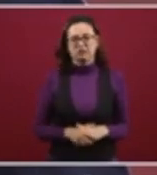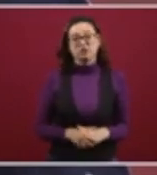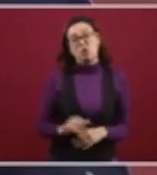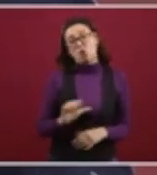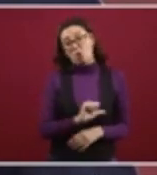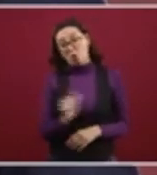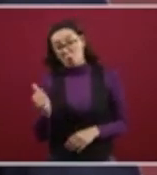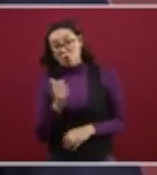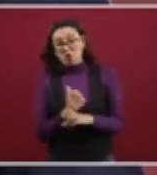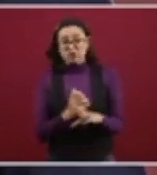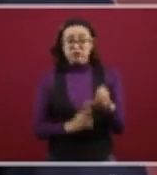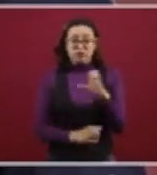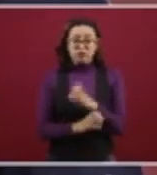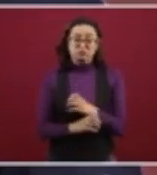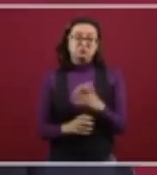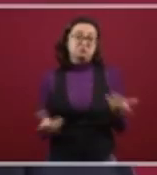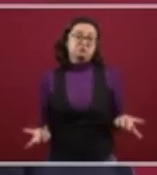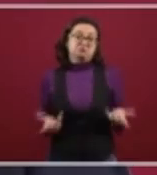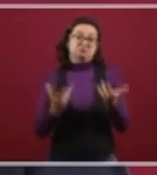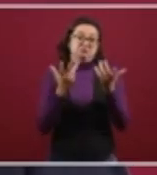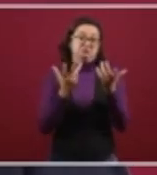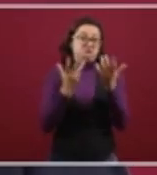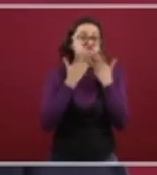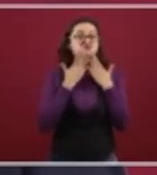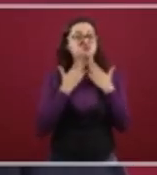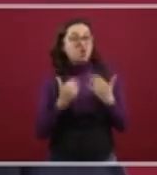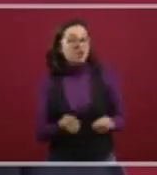elemento, no había policía